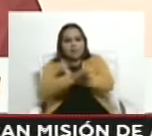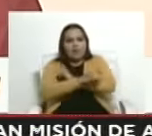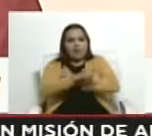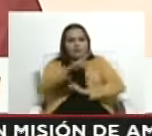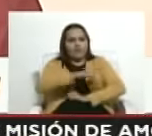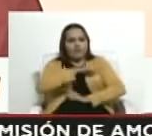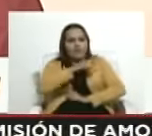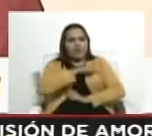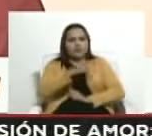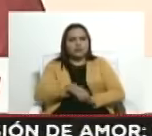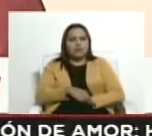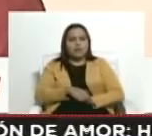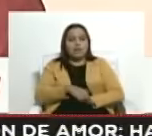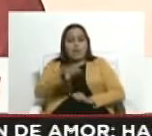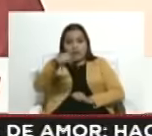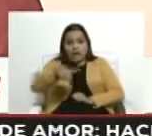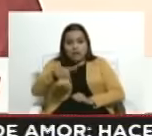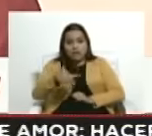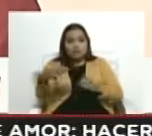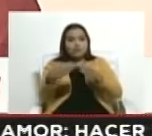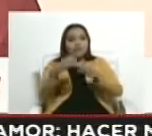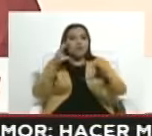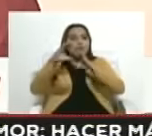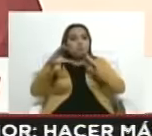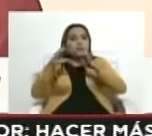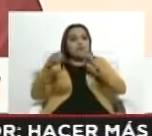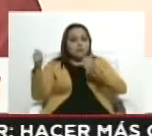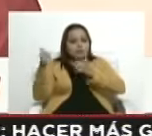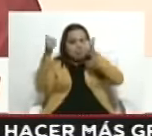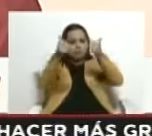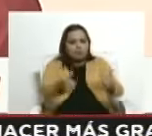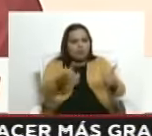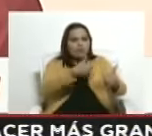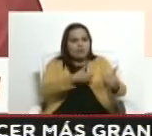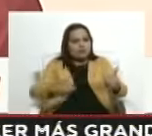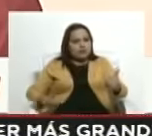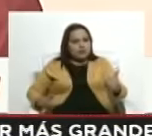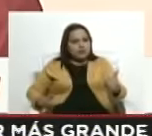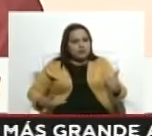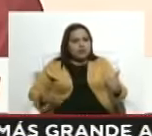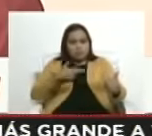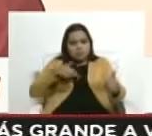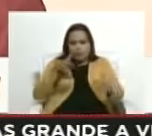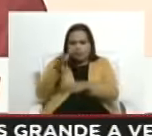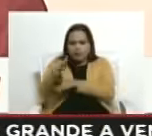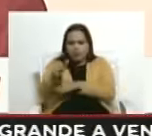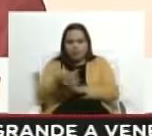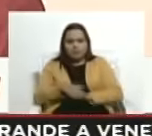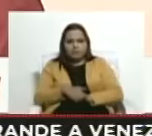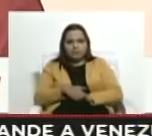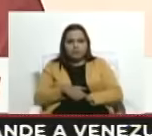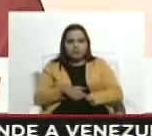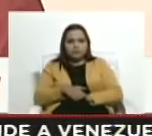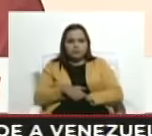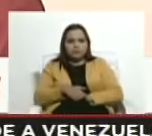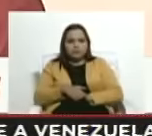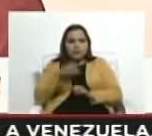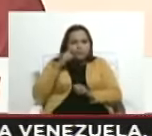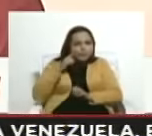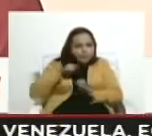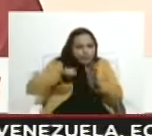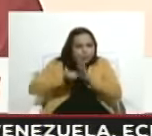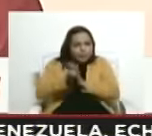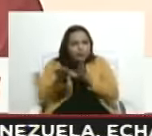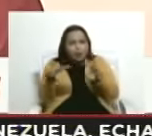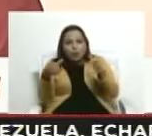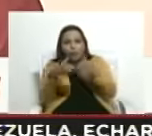Los dueños de los medios ponían aquí presidente. Y nosotros fuimos allá, José Vicente y yo, nos metimos en la boca del lobo.